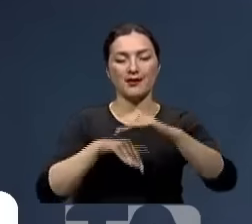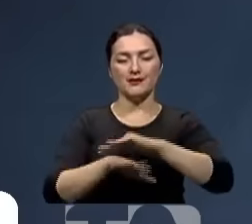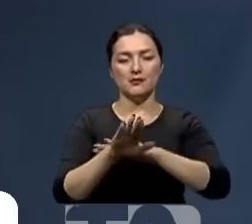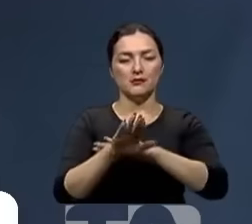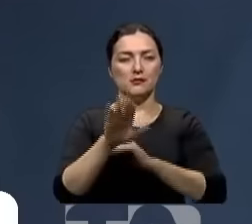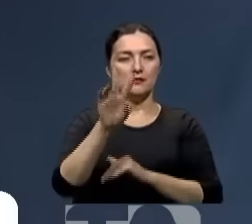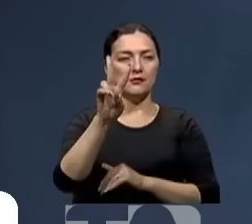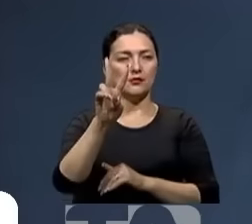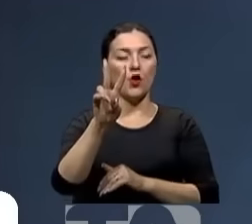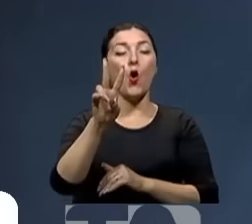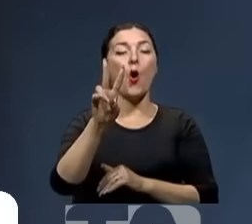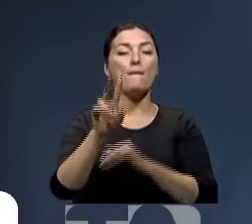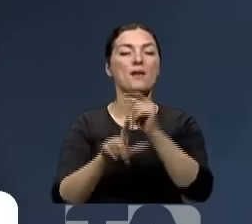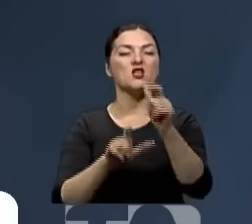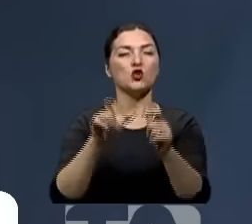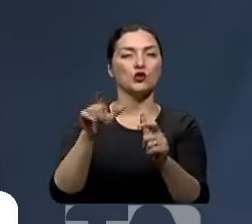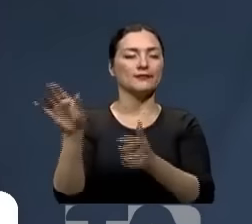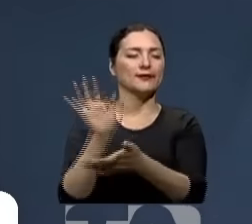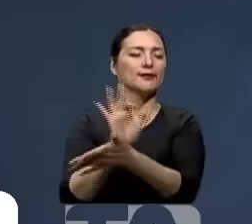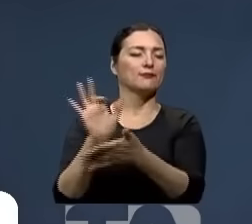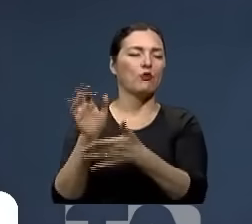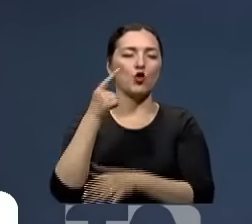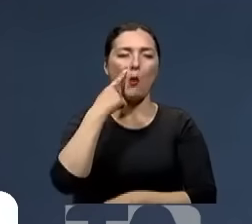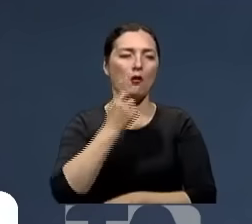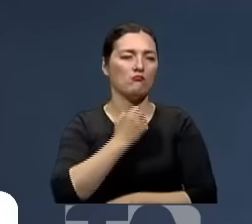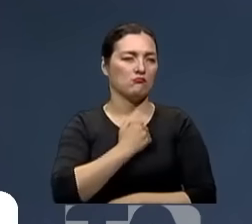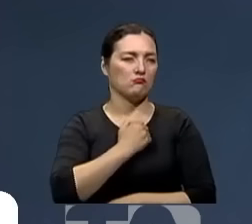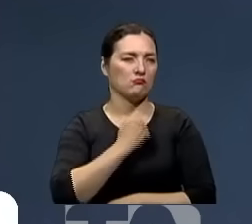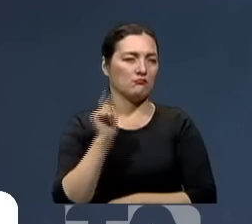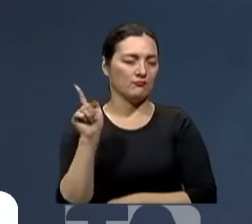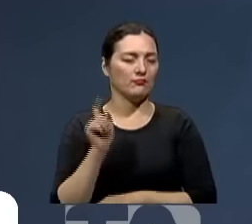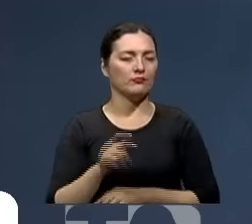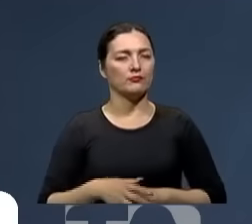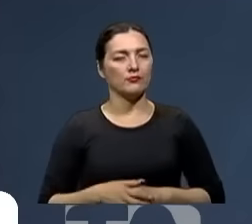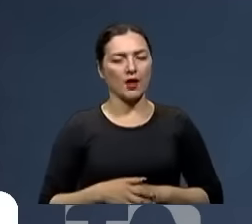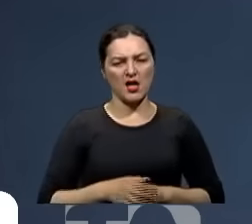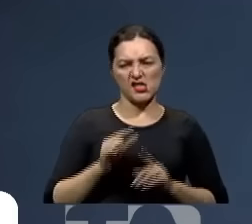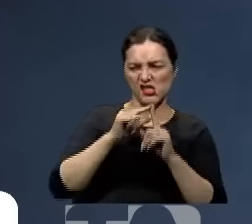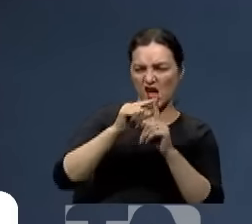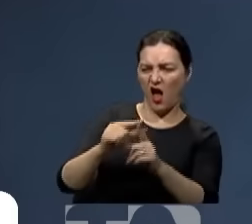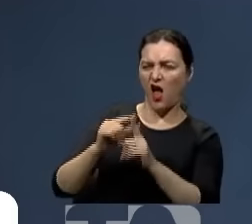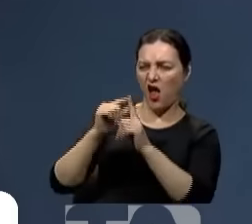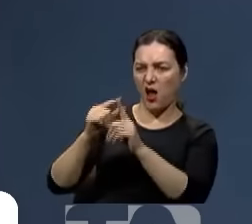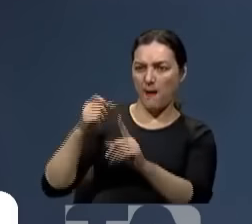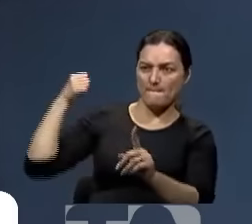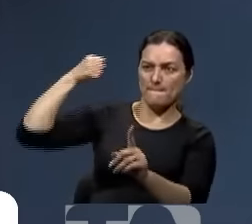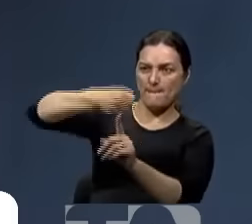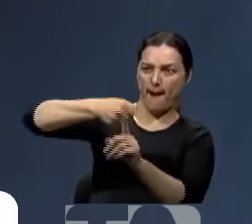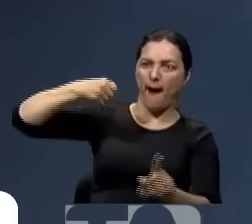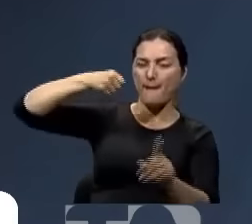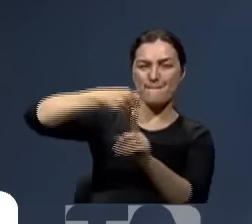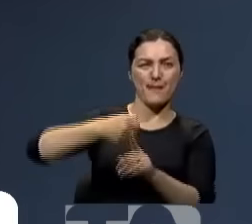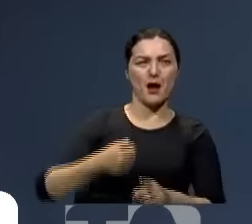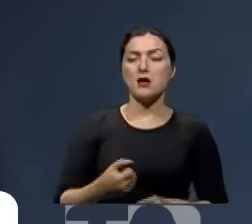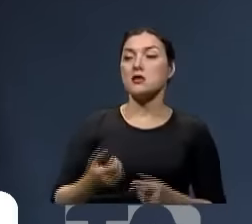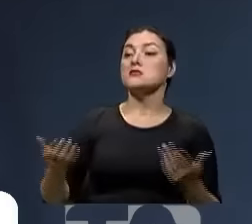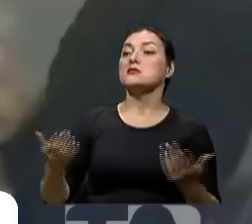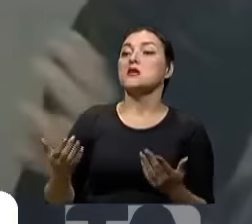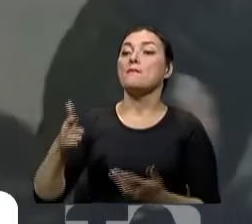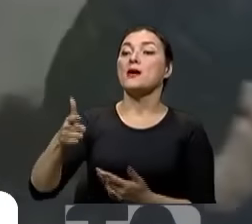personas, insultos, golpes, intentaron agredir para sacar información de dónde tenían